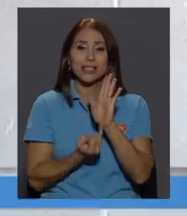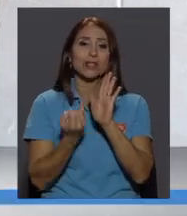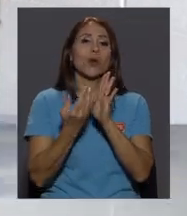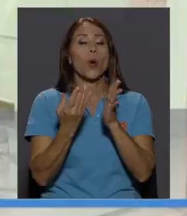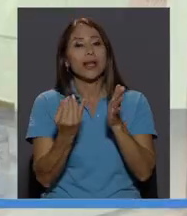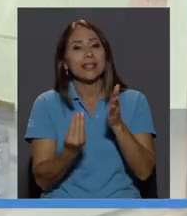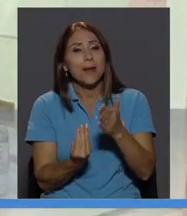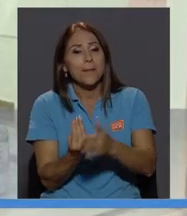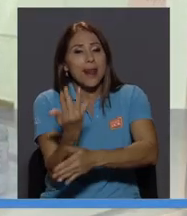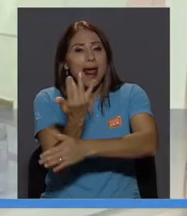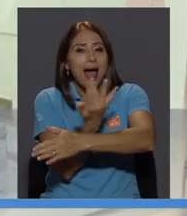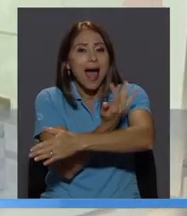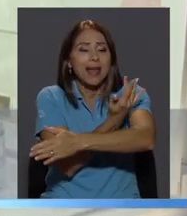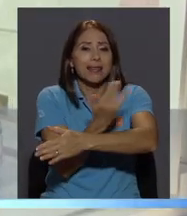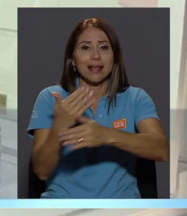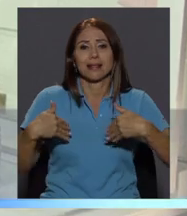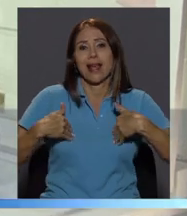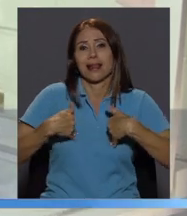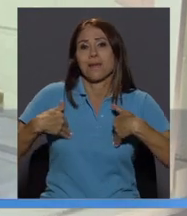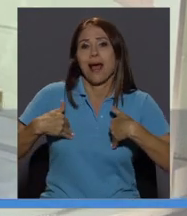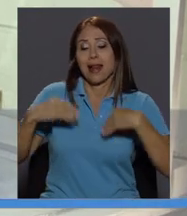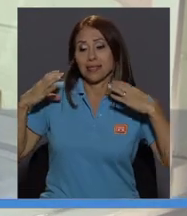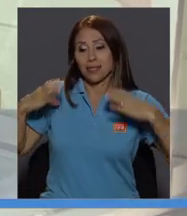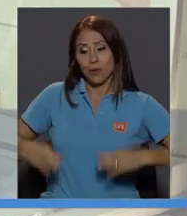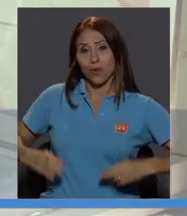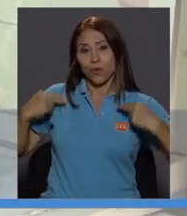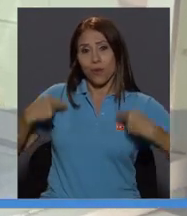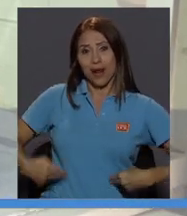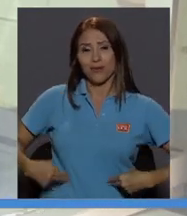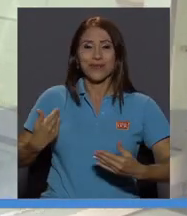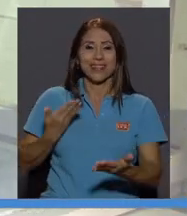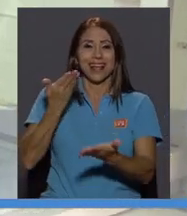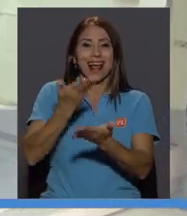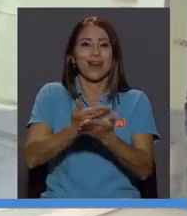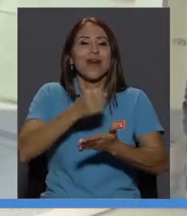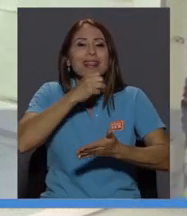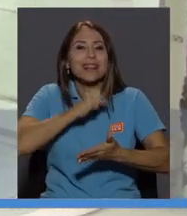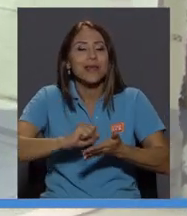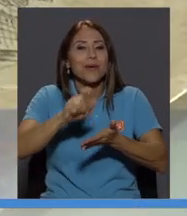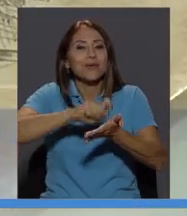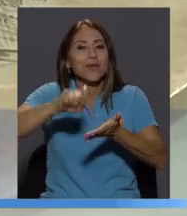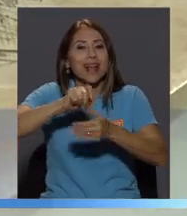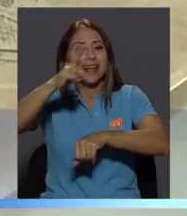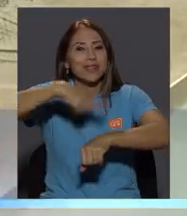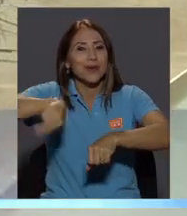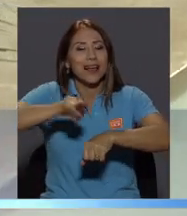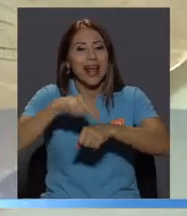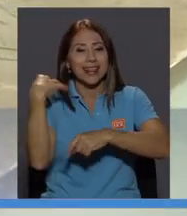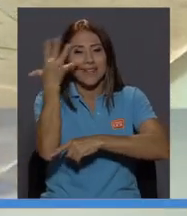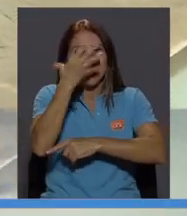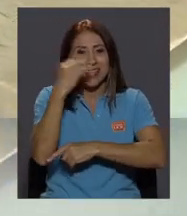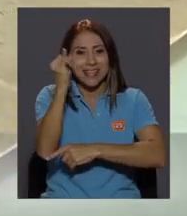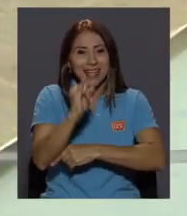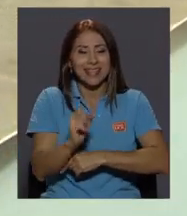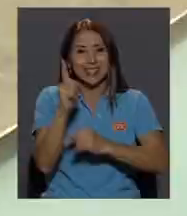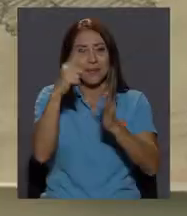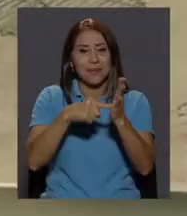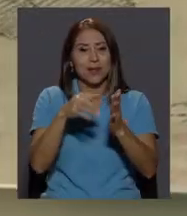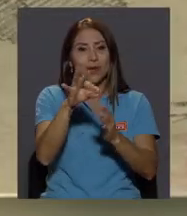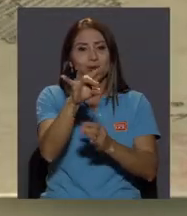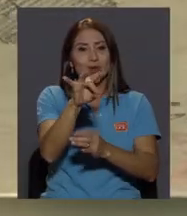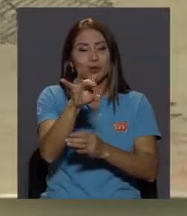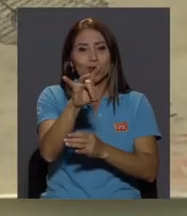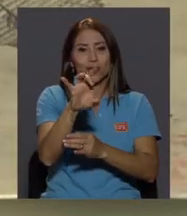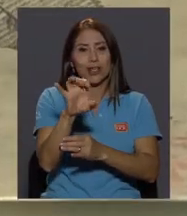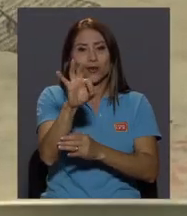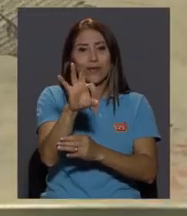Ilustraciones de plantas, animales y anatomía humana llegaron a la antigua Escuela Nacional de Bellas Artes en 1897 para